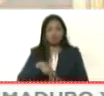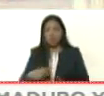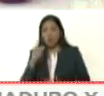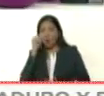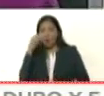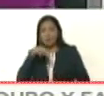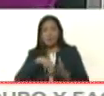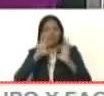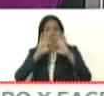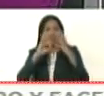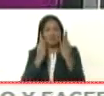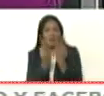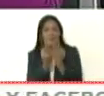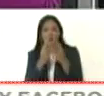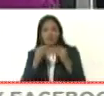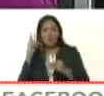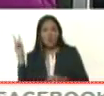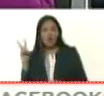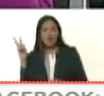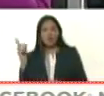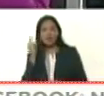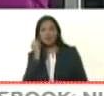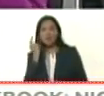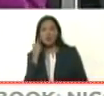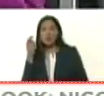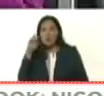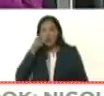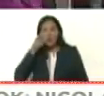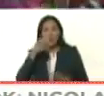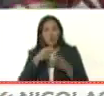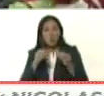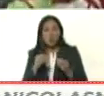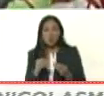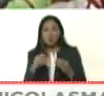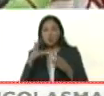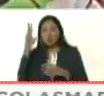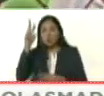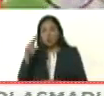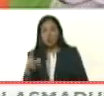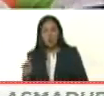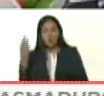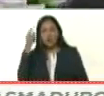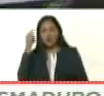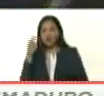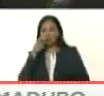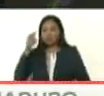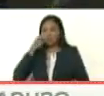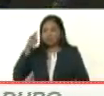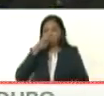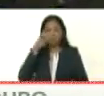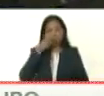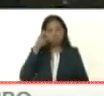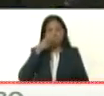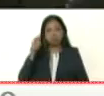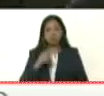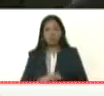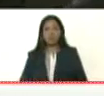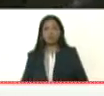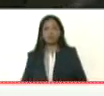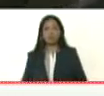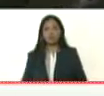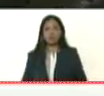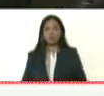la familia venezolana. Y yo estoy pendiente de eso, las 24 horas del día, Aristóbulo, todos los días, a toda hora.